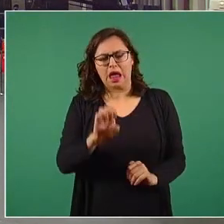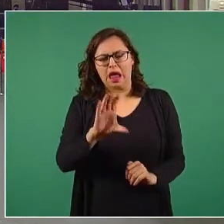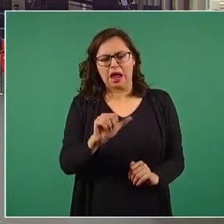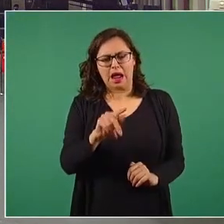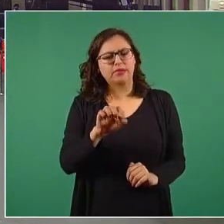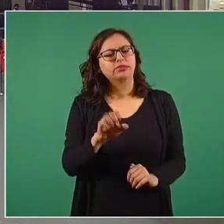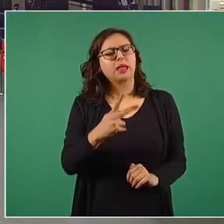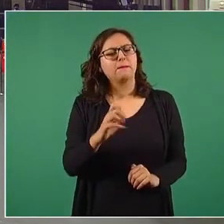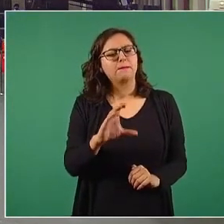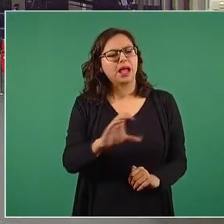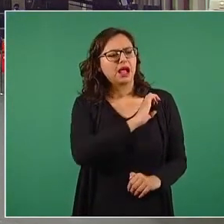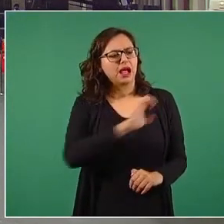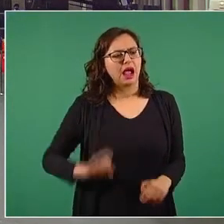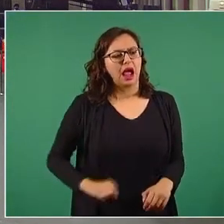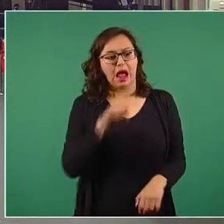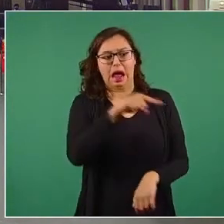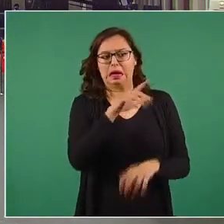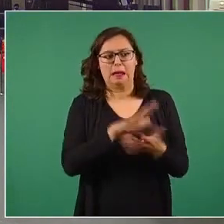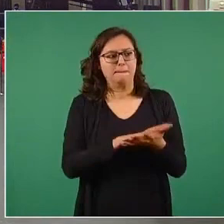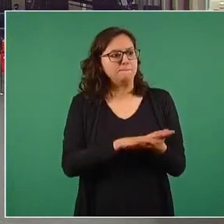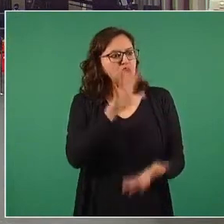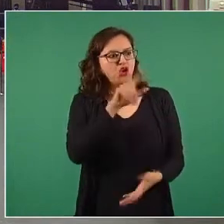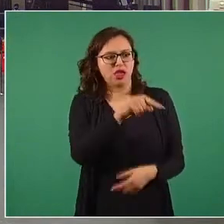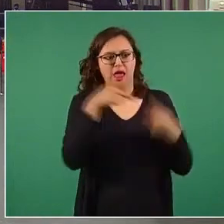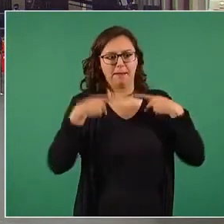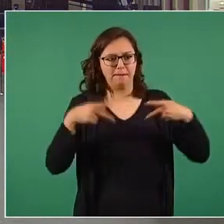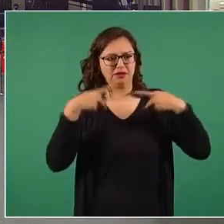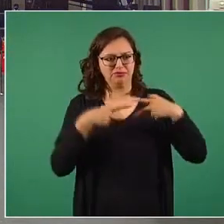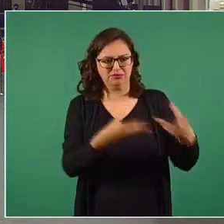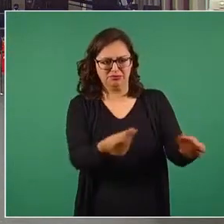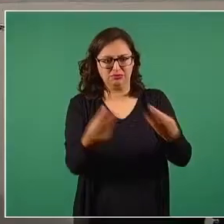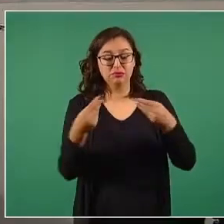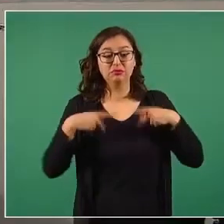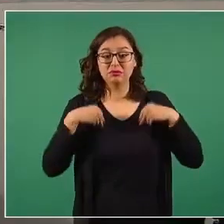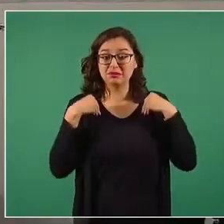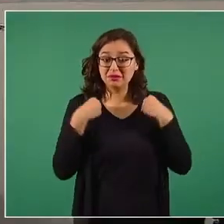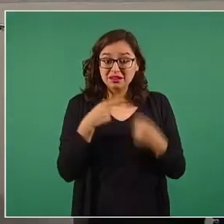más poblado de México y muy pobre,